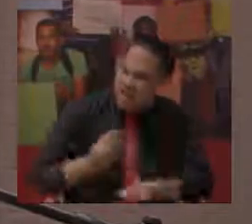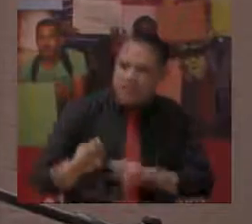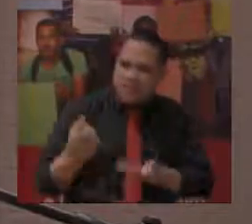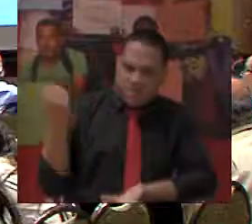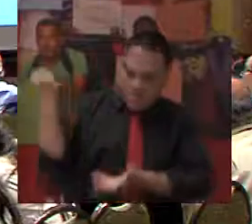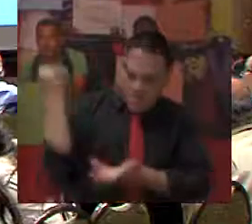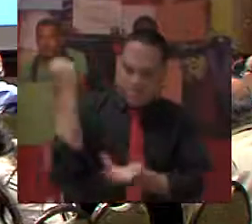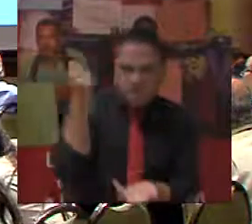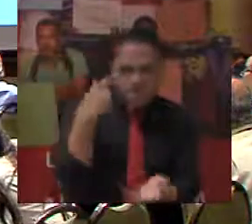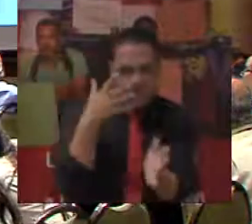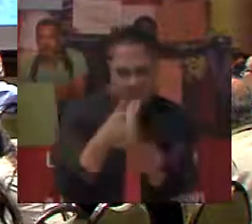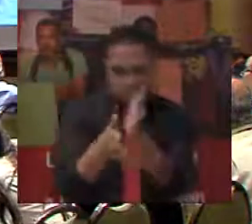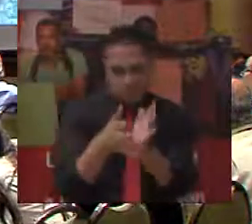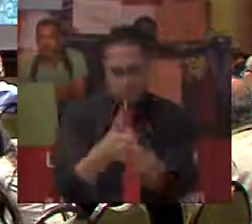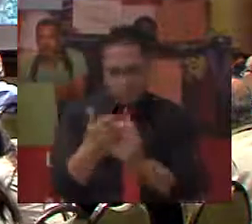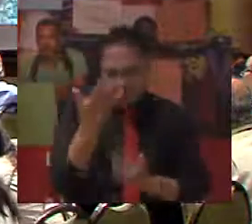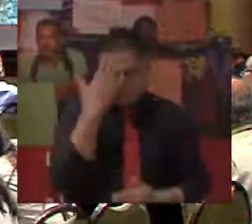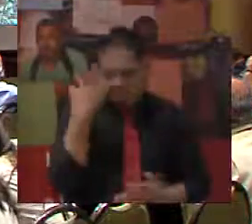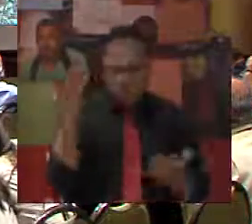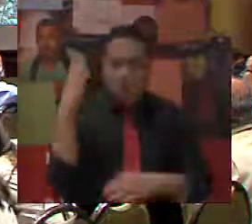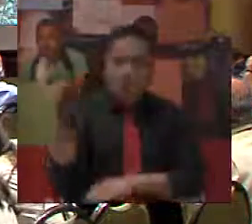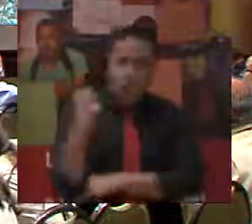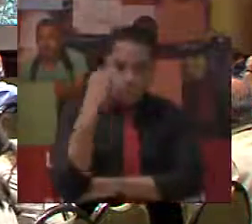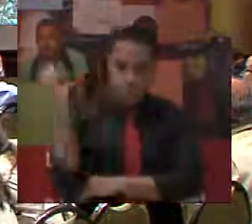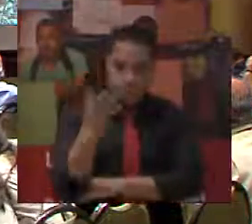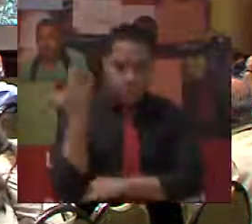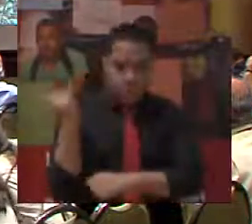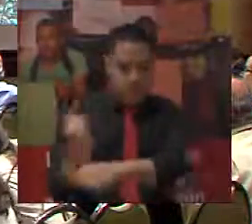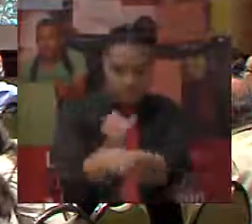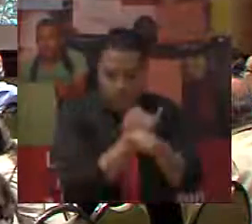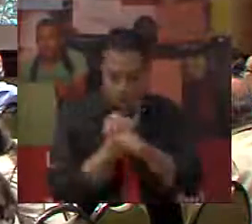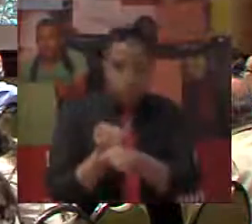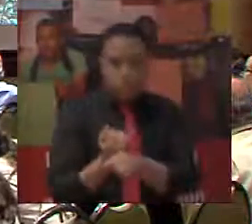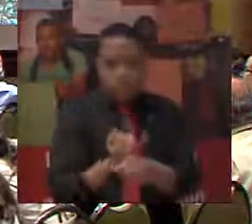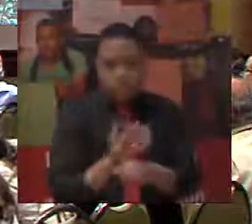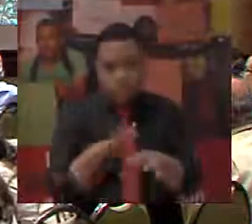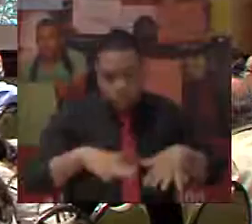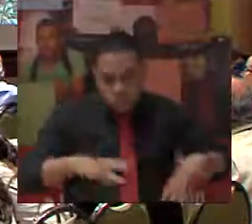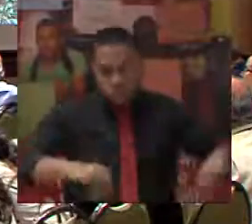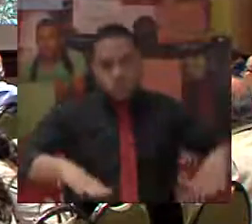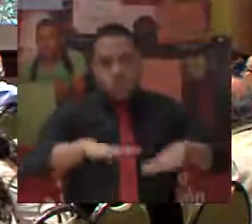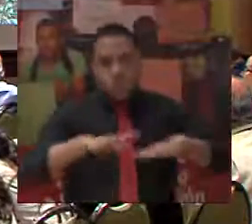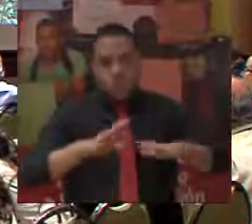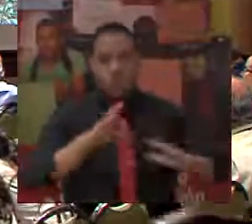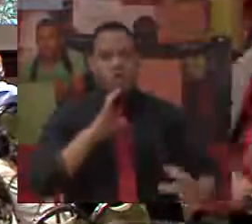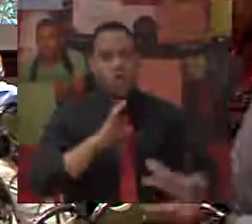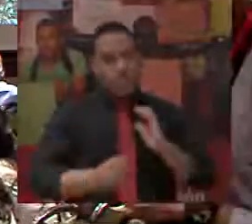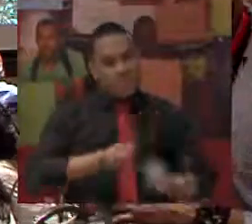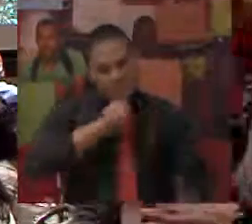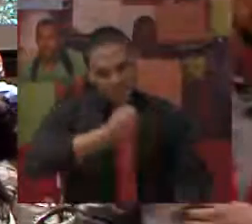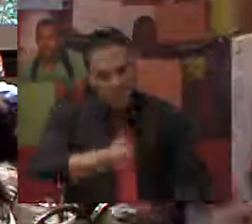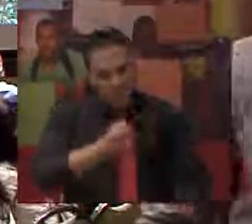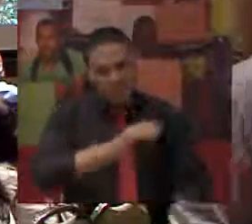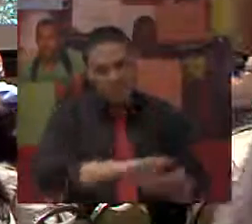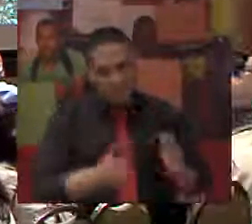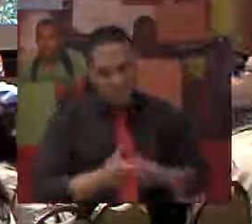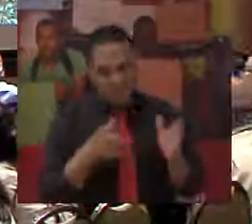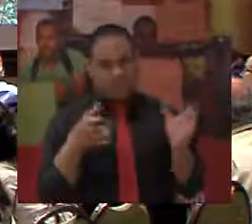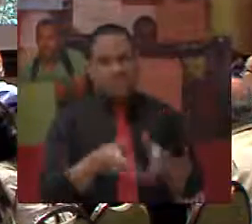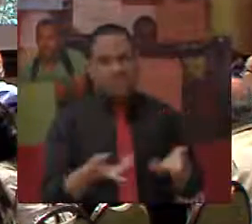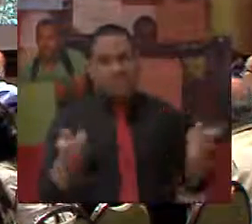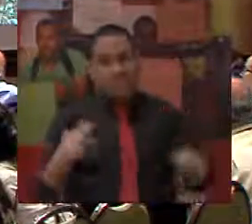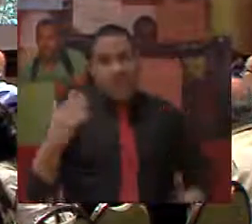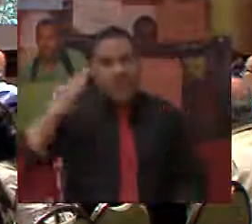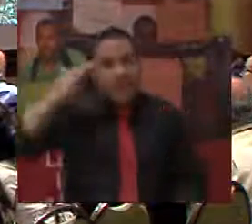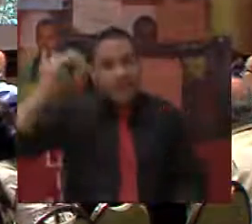que está al servicio de Colombia, del territorio, de las instituciones, de los medios de comunicación, de las comunidades, de la